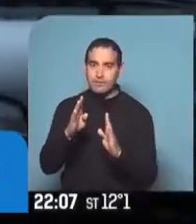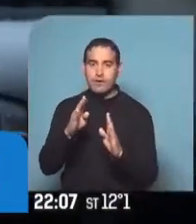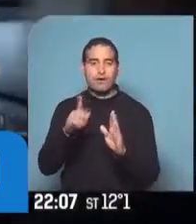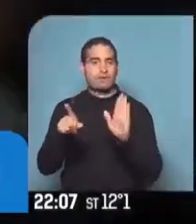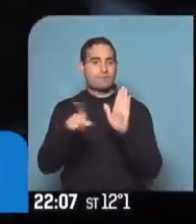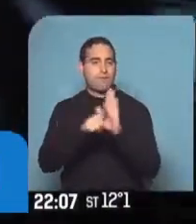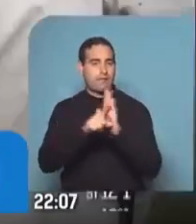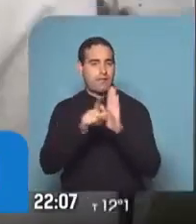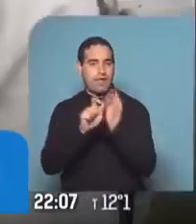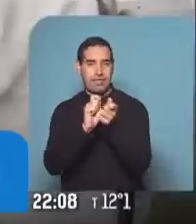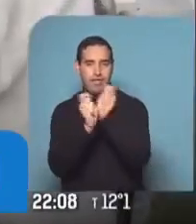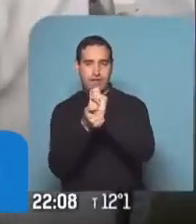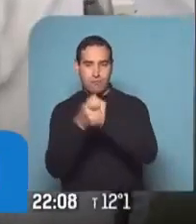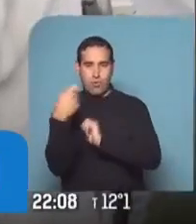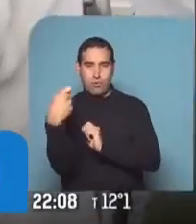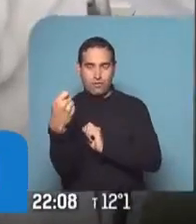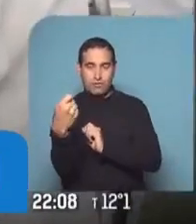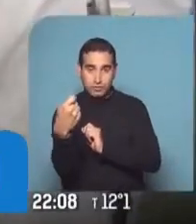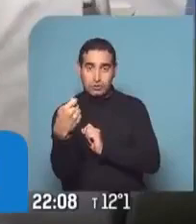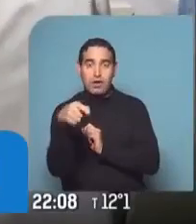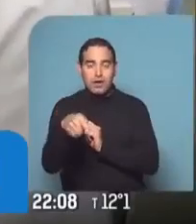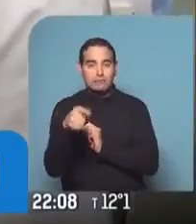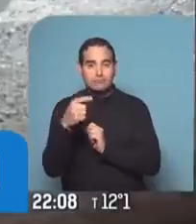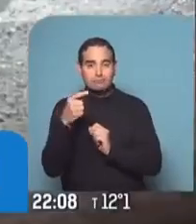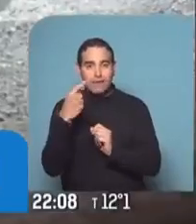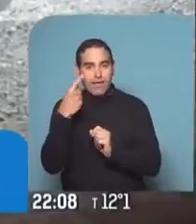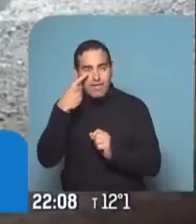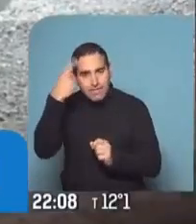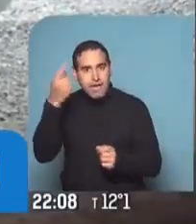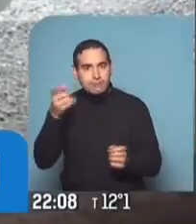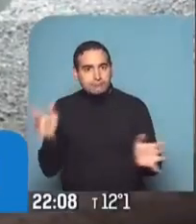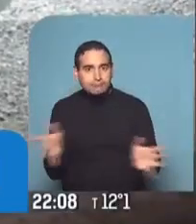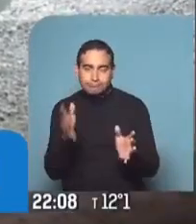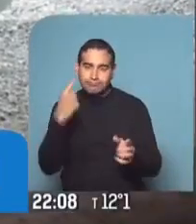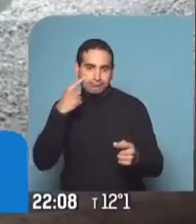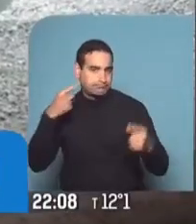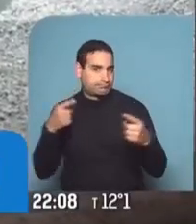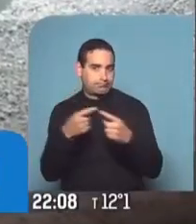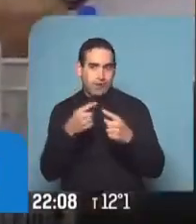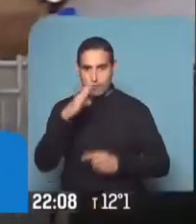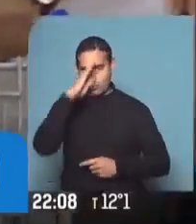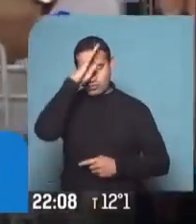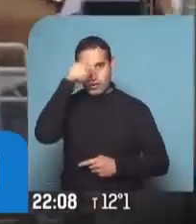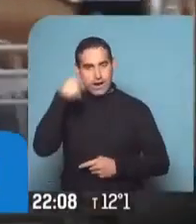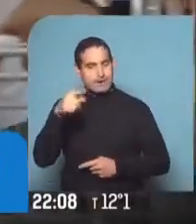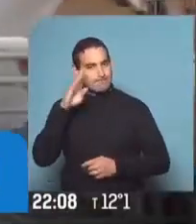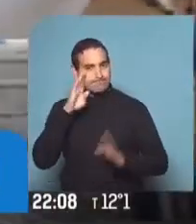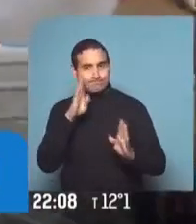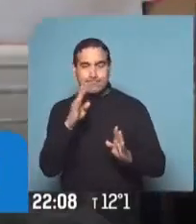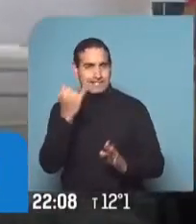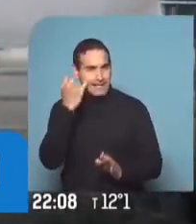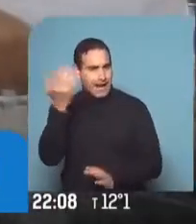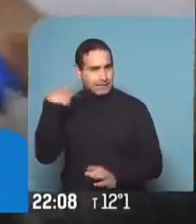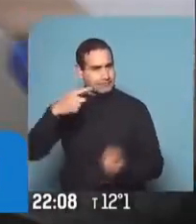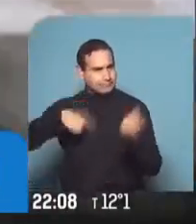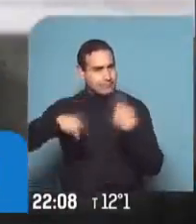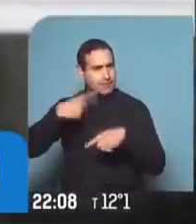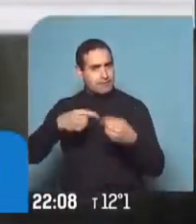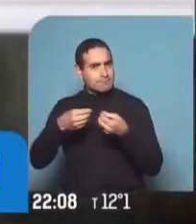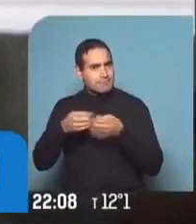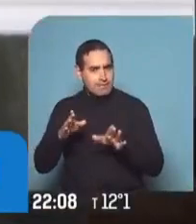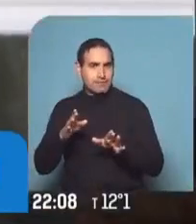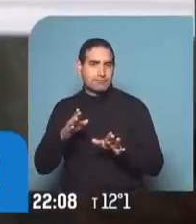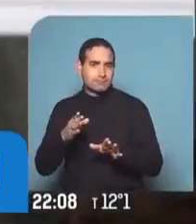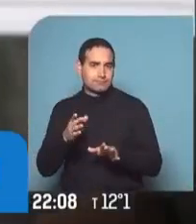sistema previsional. Esta iniciativa es la meta política de Bolsonaro, un trámite que comenzó a gestionar sin éxito